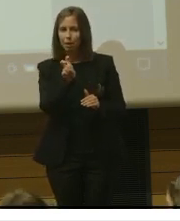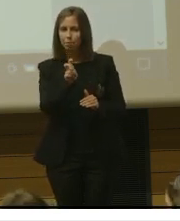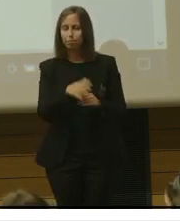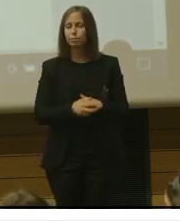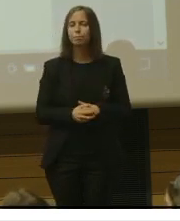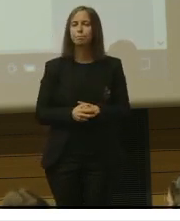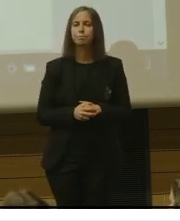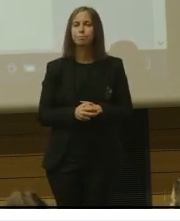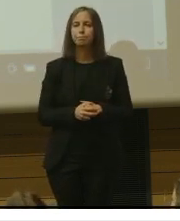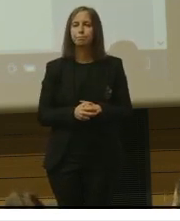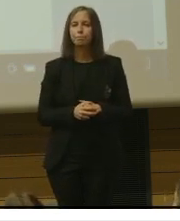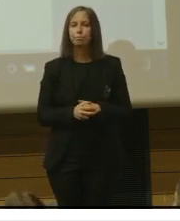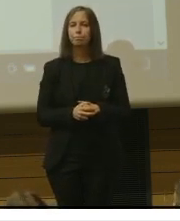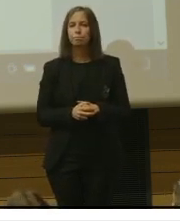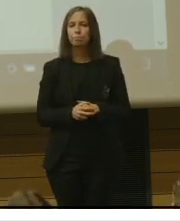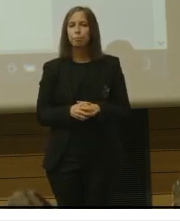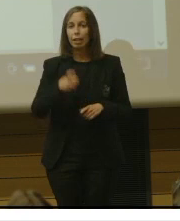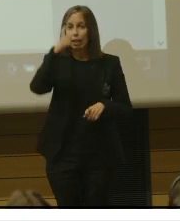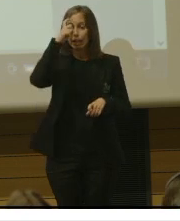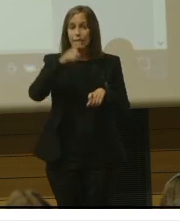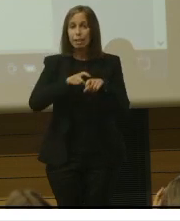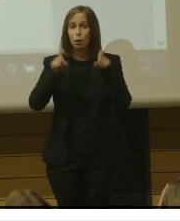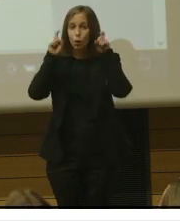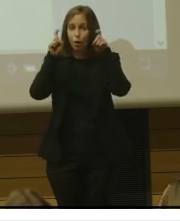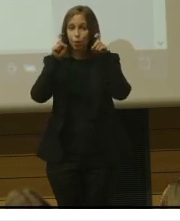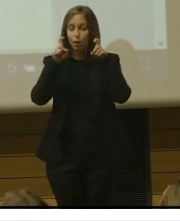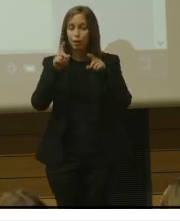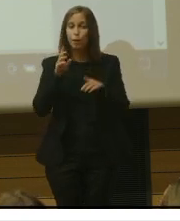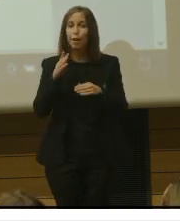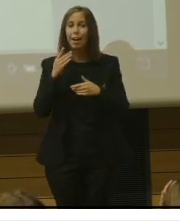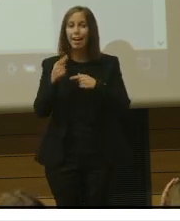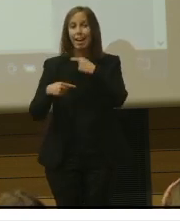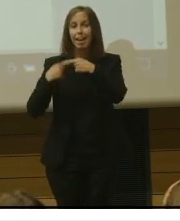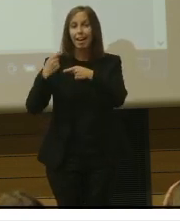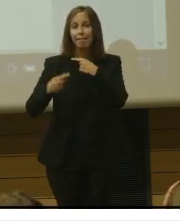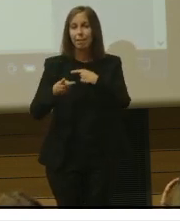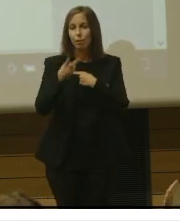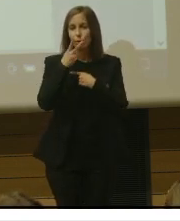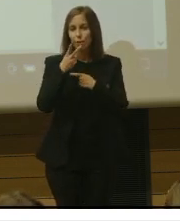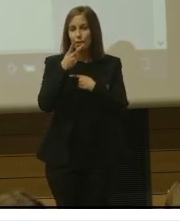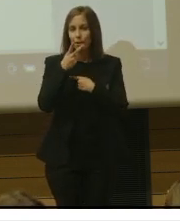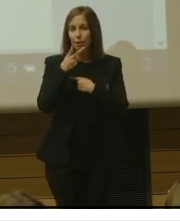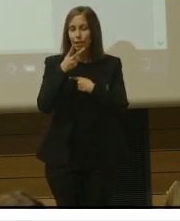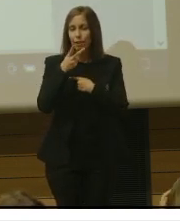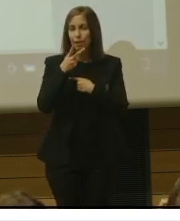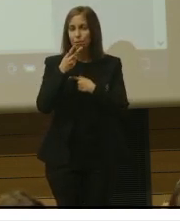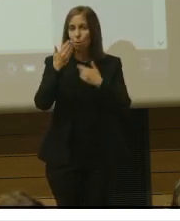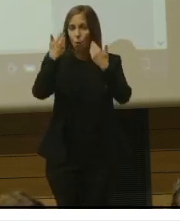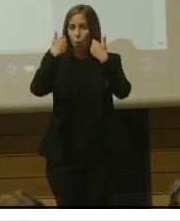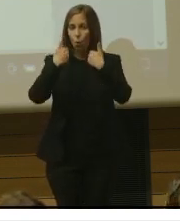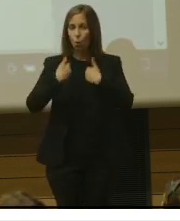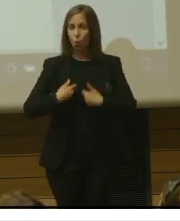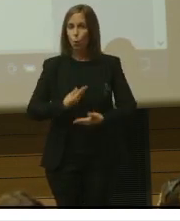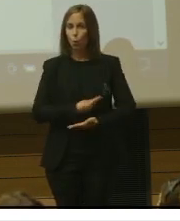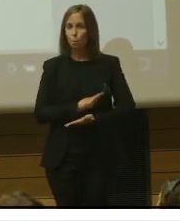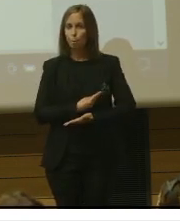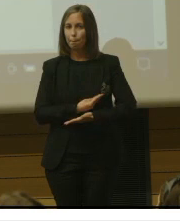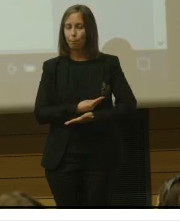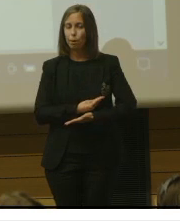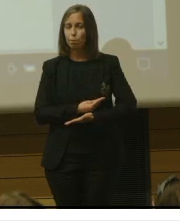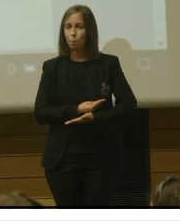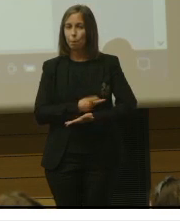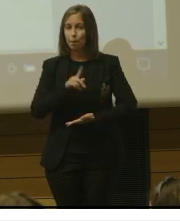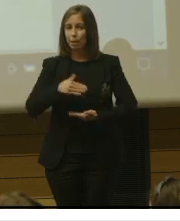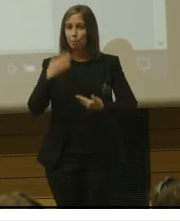¿no? Bueno, utilizamos mucha psicoeducación sobre los efectos del tabaquismo en el cuerpo del bebé y de la